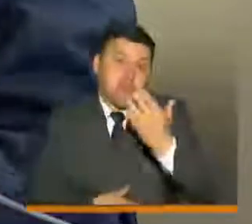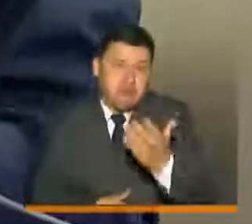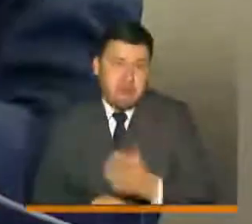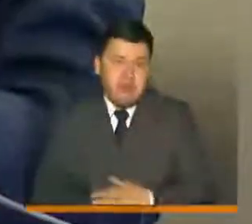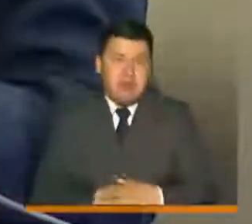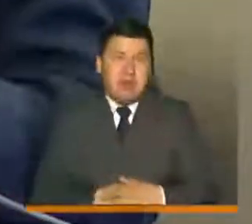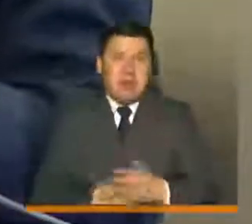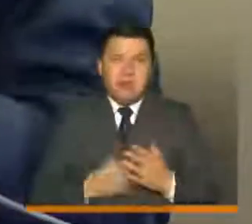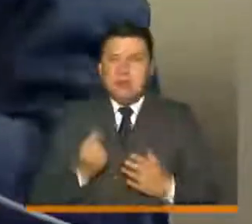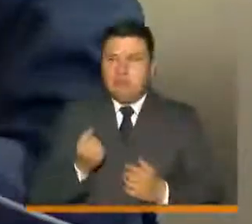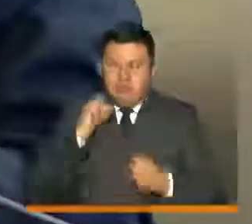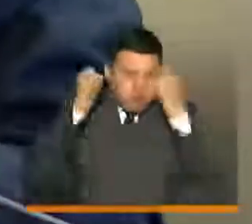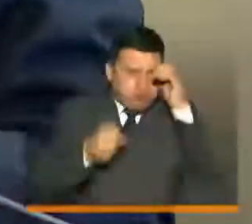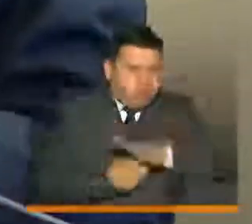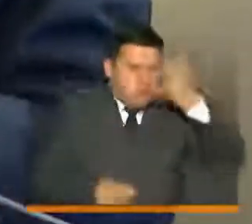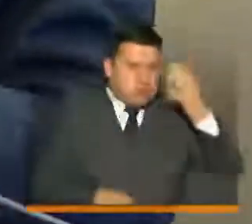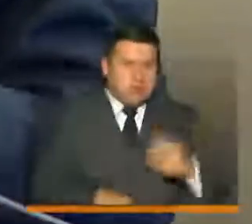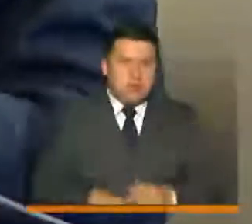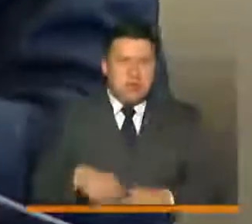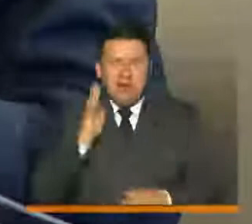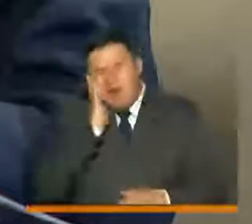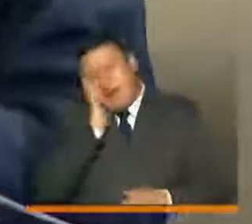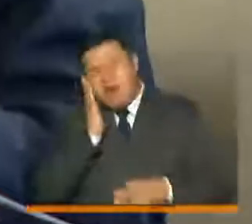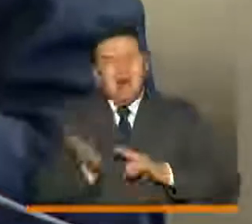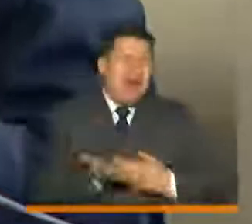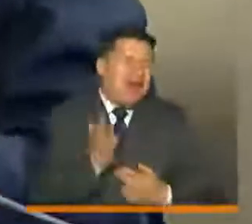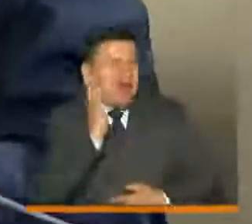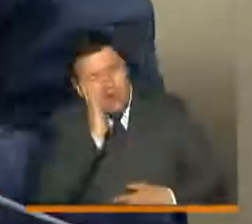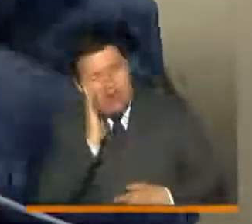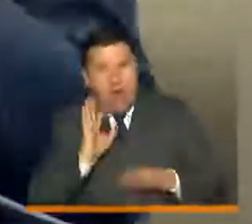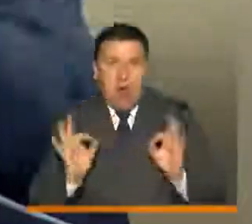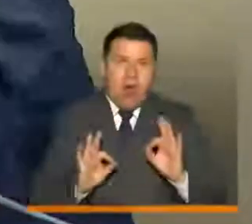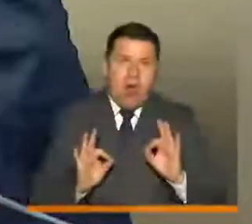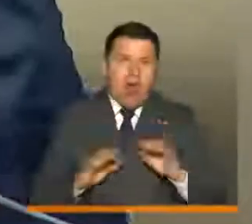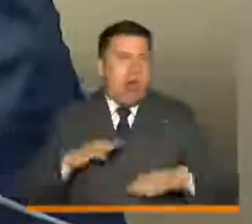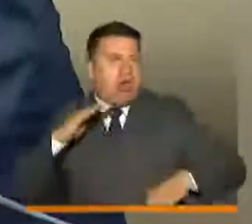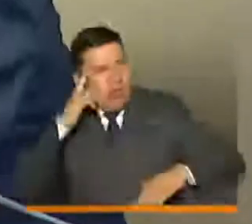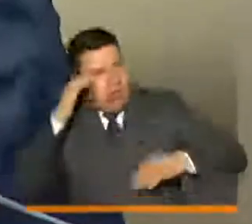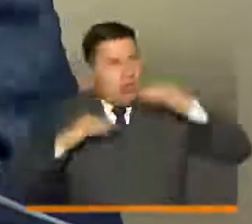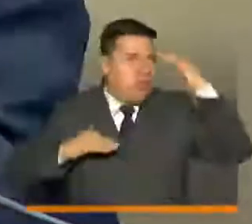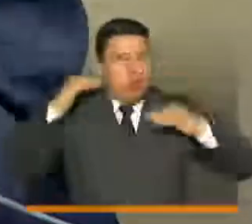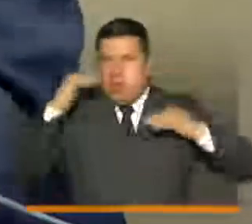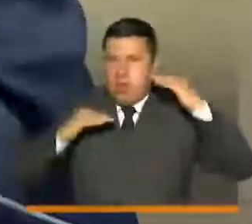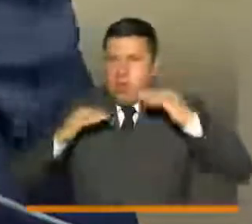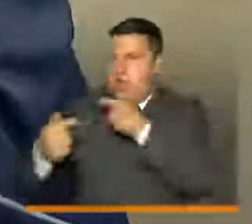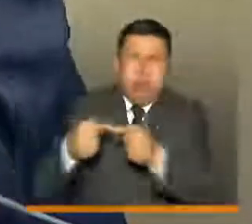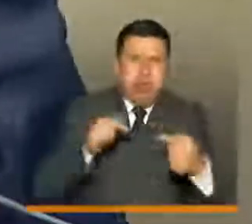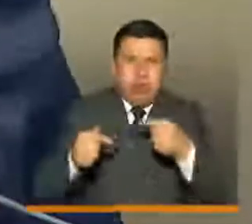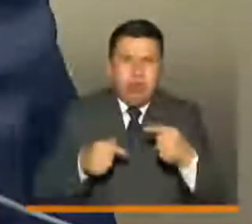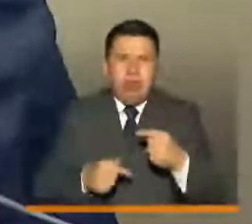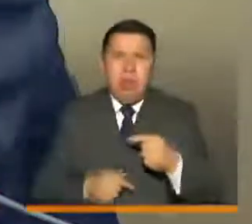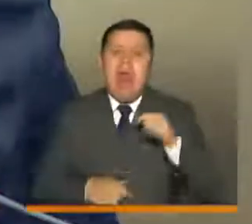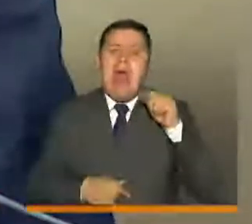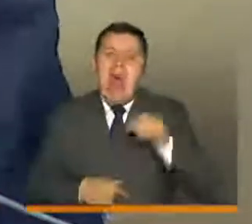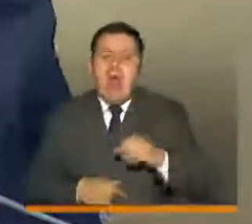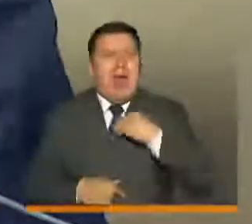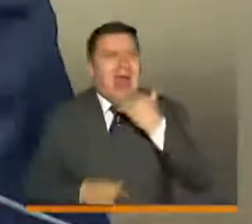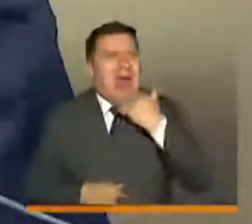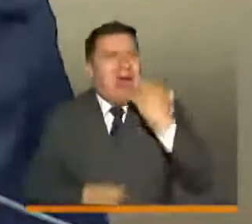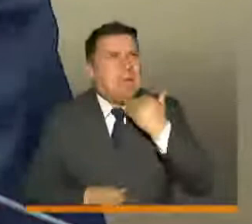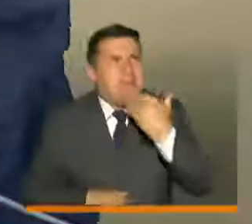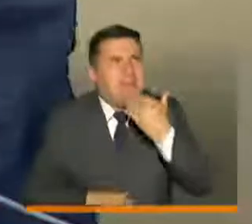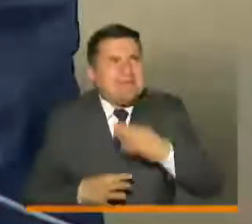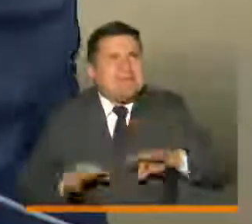mayor irritabilidad, si empezamos a dormir mal, si empezamos a estar más inestables, si somos más conflictivos, algo está pasando y